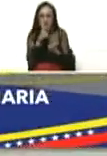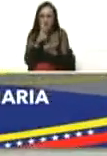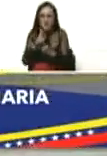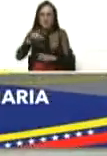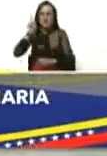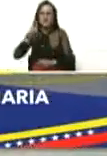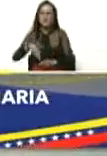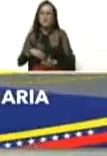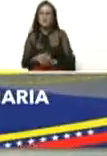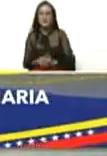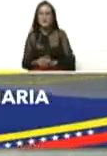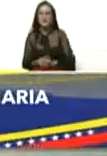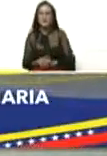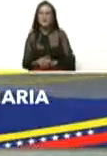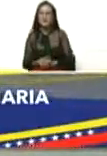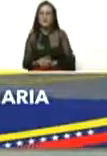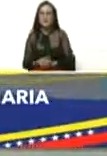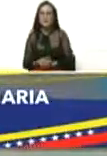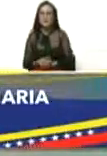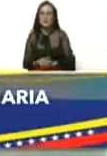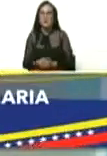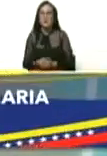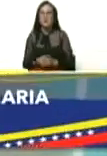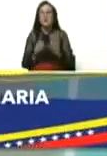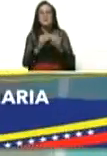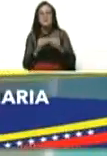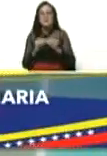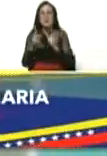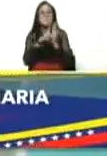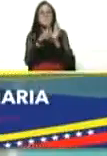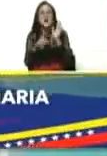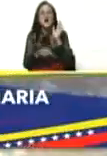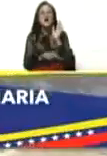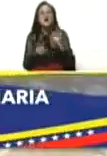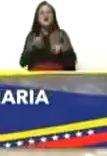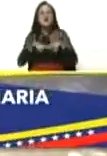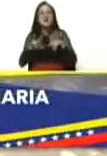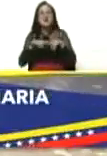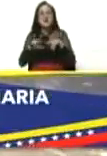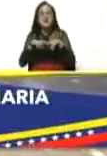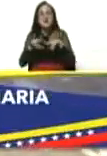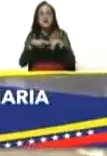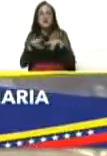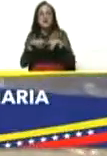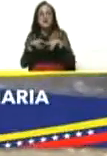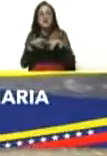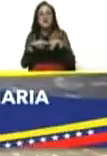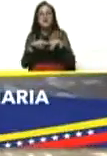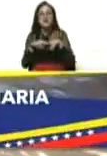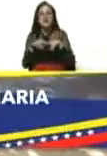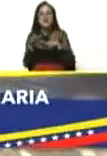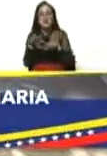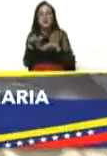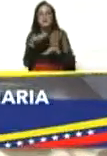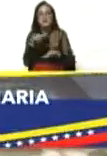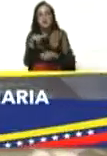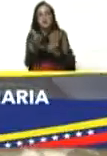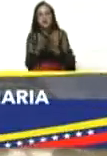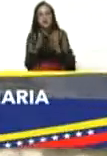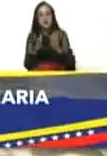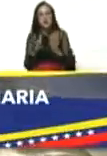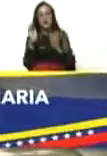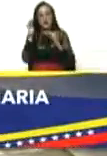educativa. La recuperación del parque infantil, muy importante para la población de estudiantes que